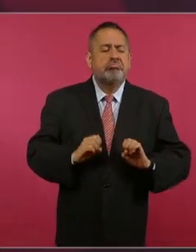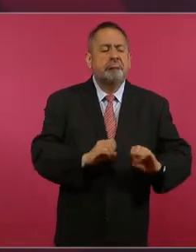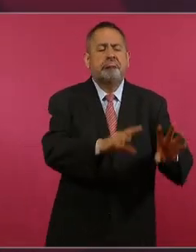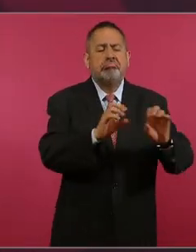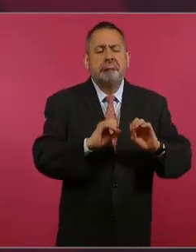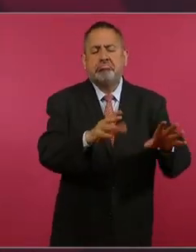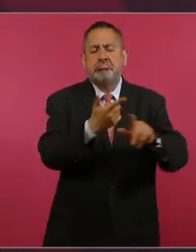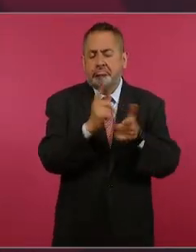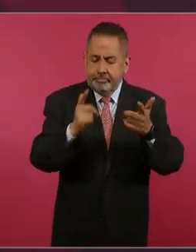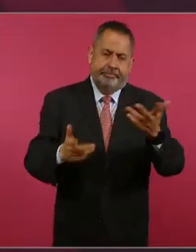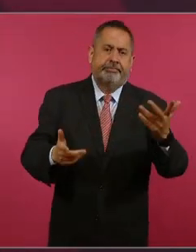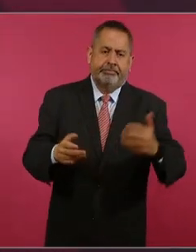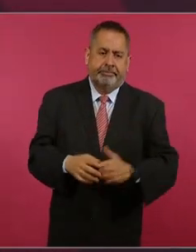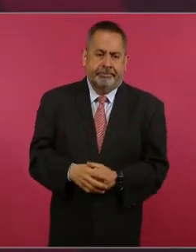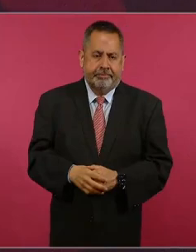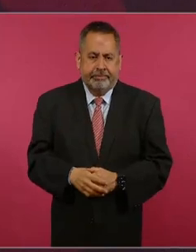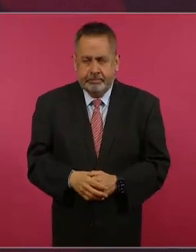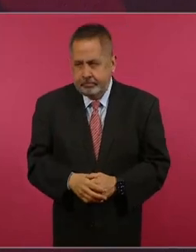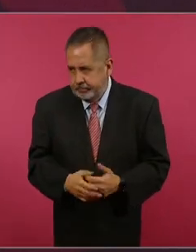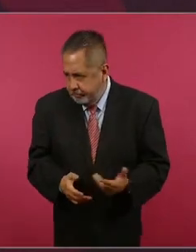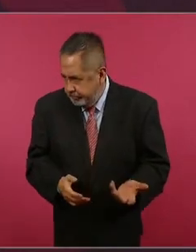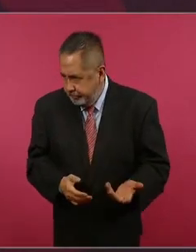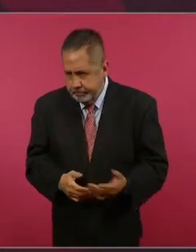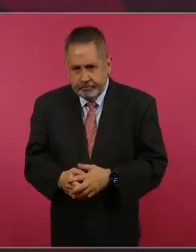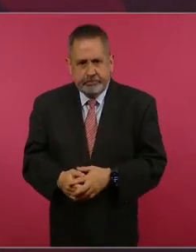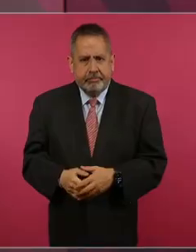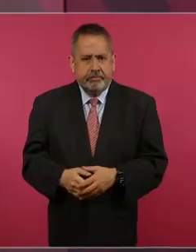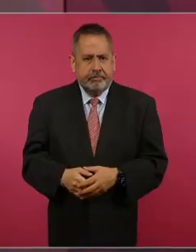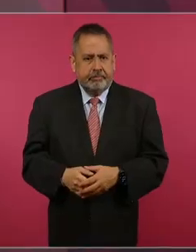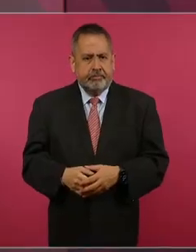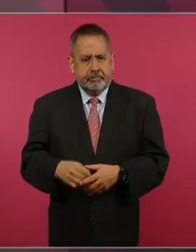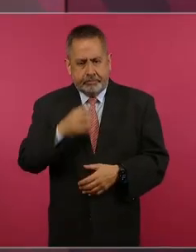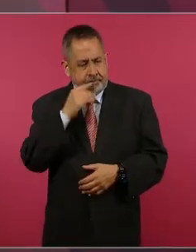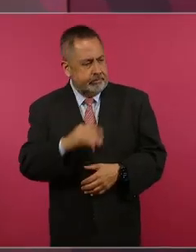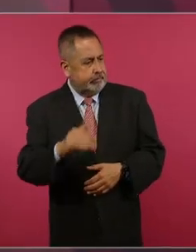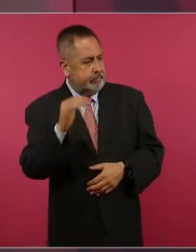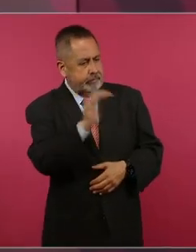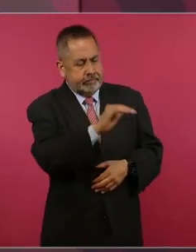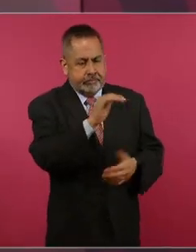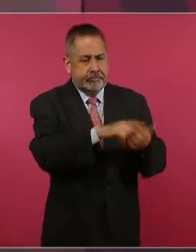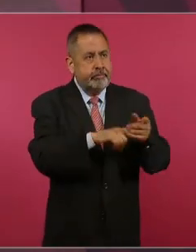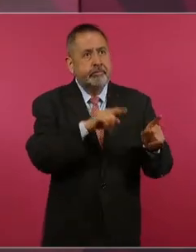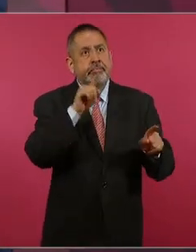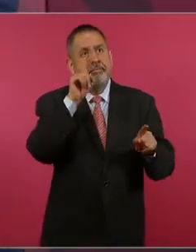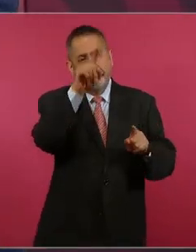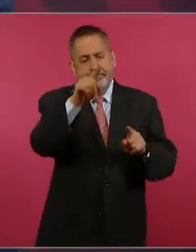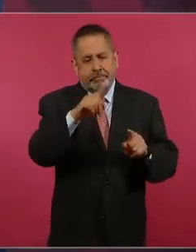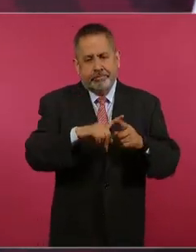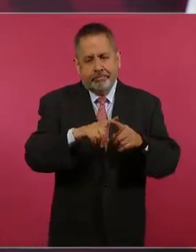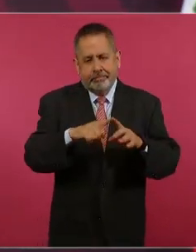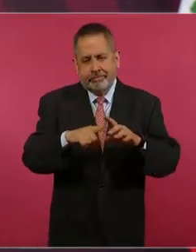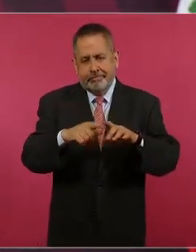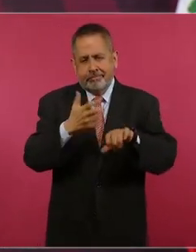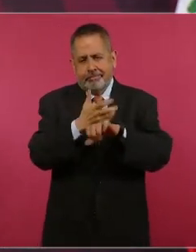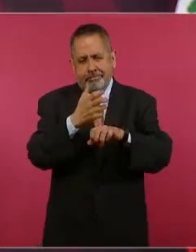Entonces, es como para mandarle decir a Blinken,